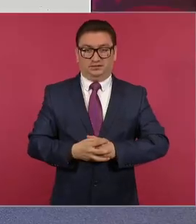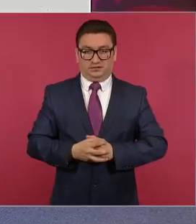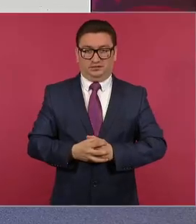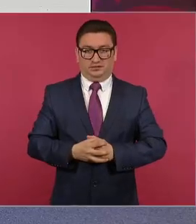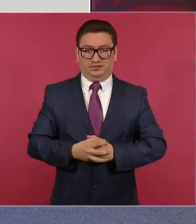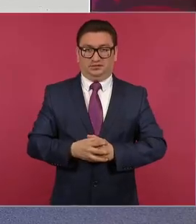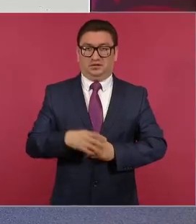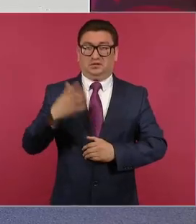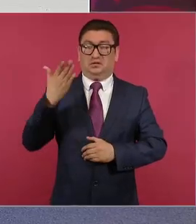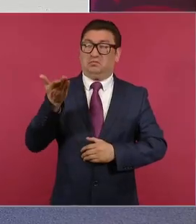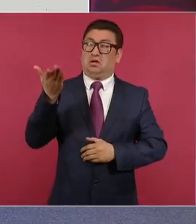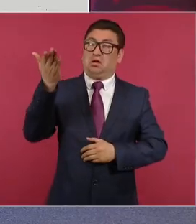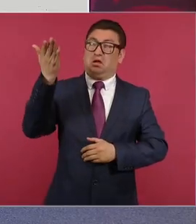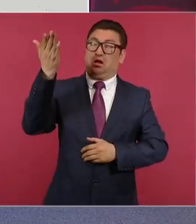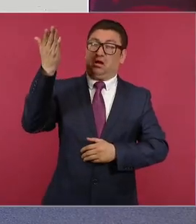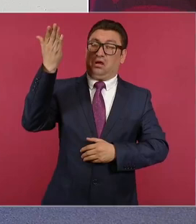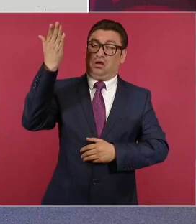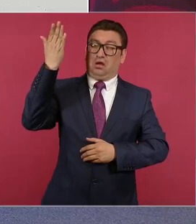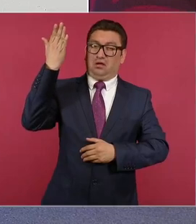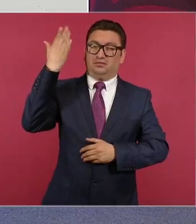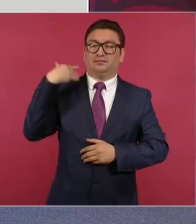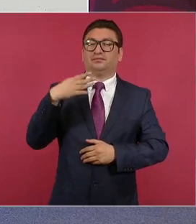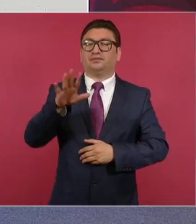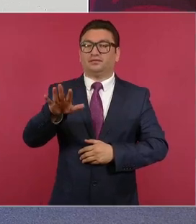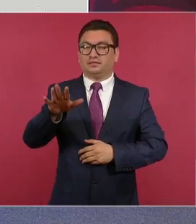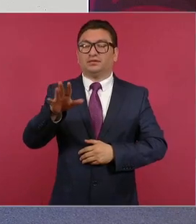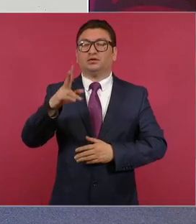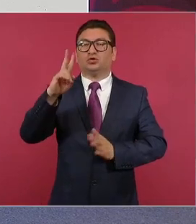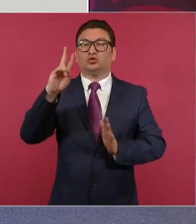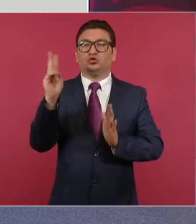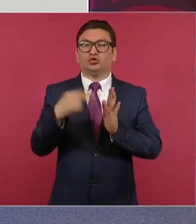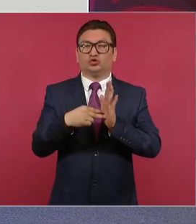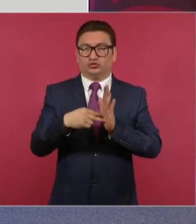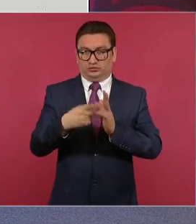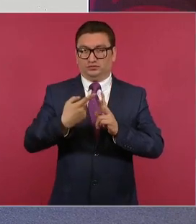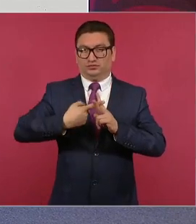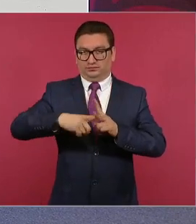Bastante tiempo atrás, viene del 2000,